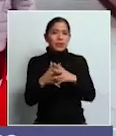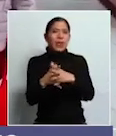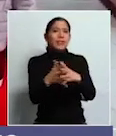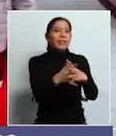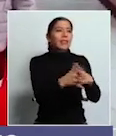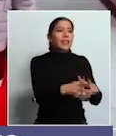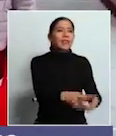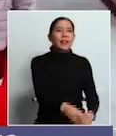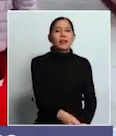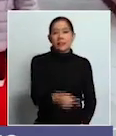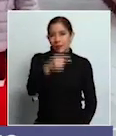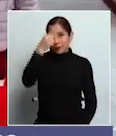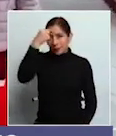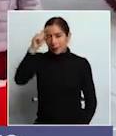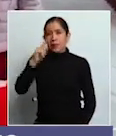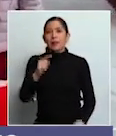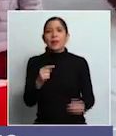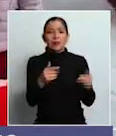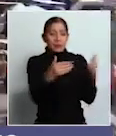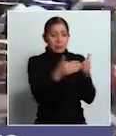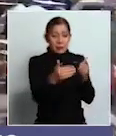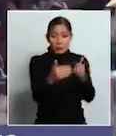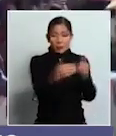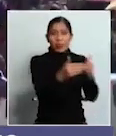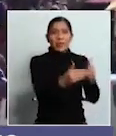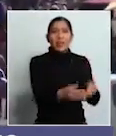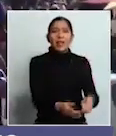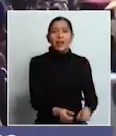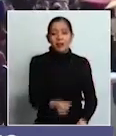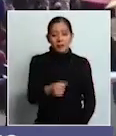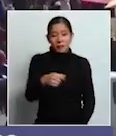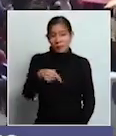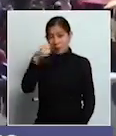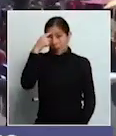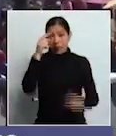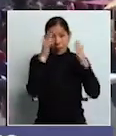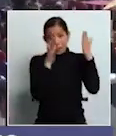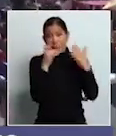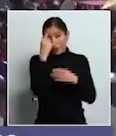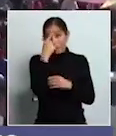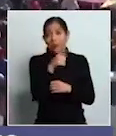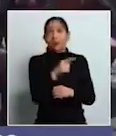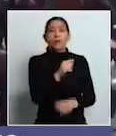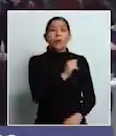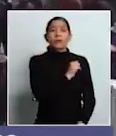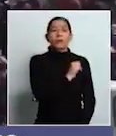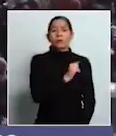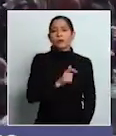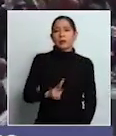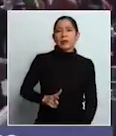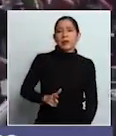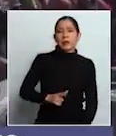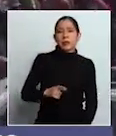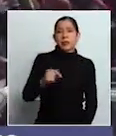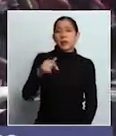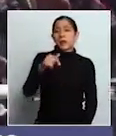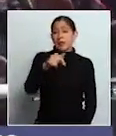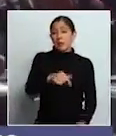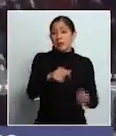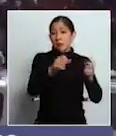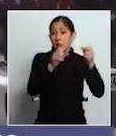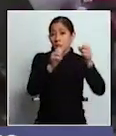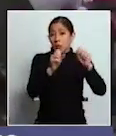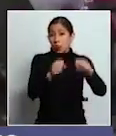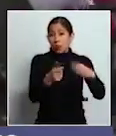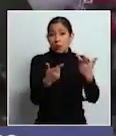1000 esquinas, para hacerse escuchar, pero sobre todo para que puedan tener esta atención por parte del municipio, de la alcaldía, que puedan